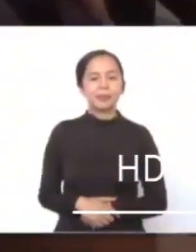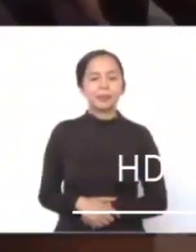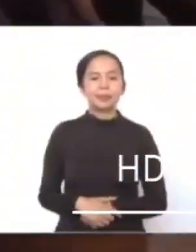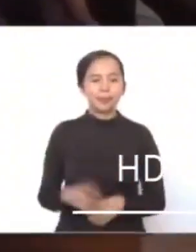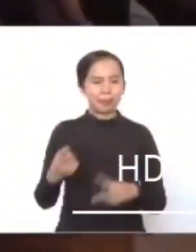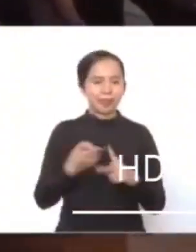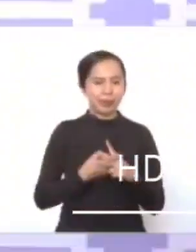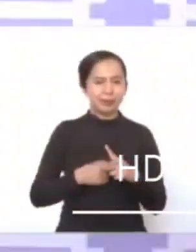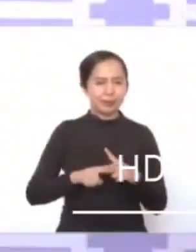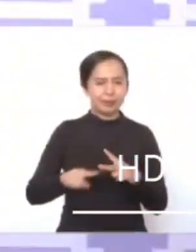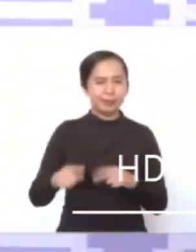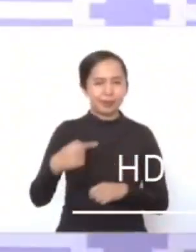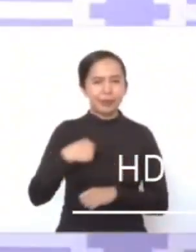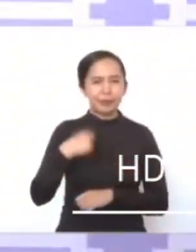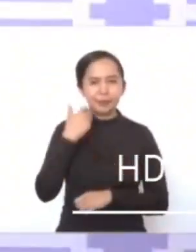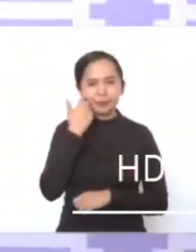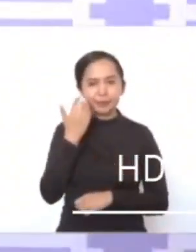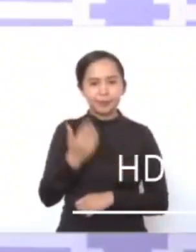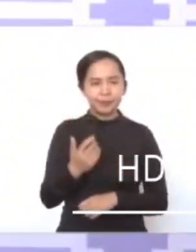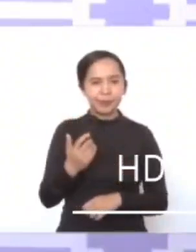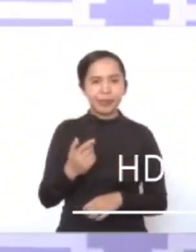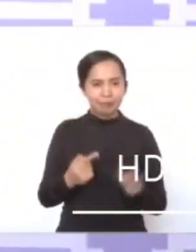Para empezar, quiero subrayar